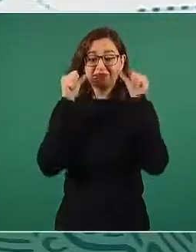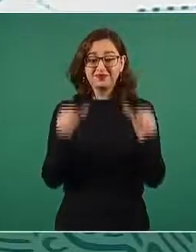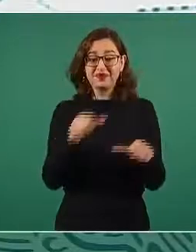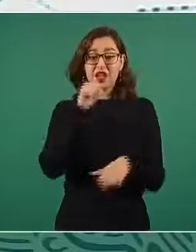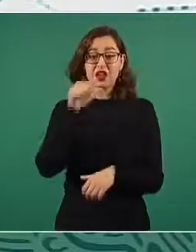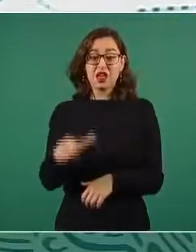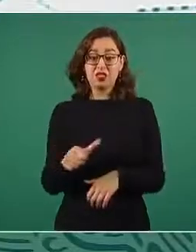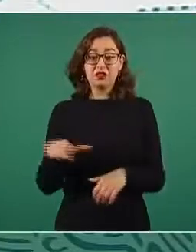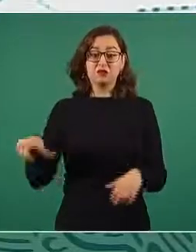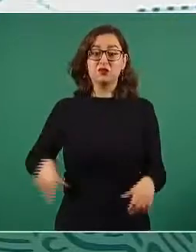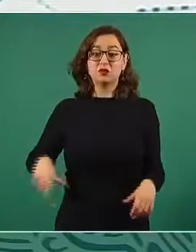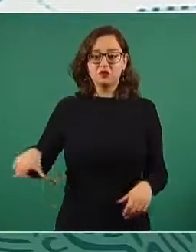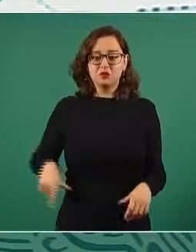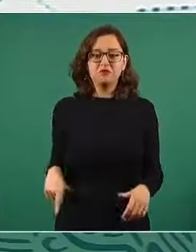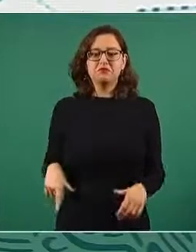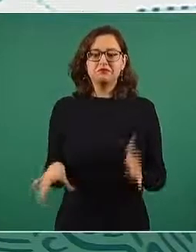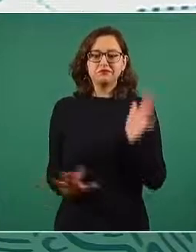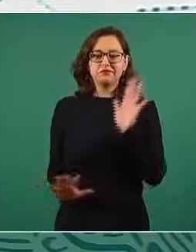manipulados,